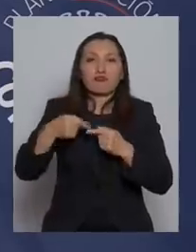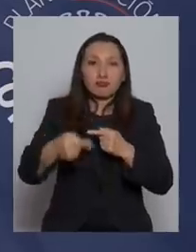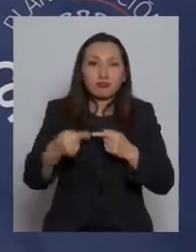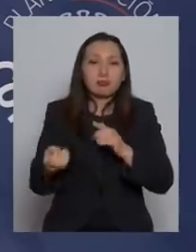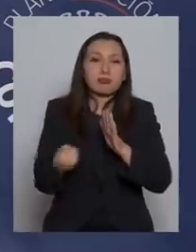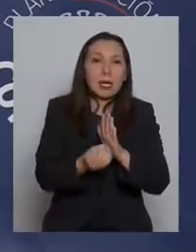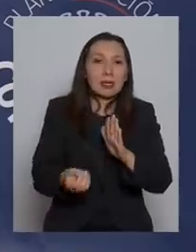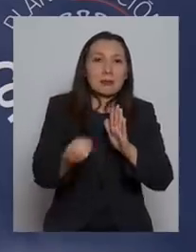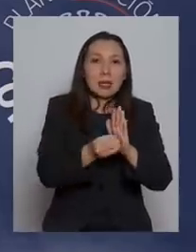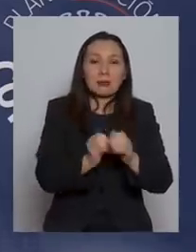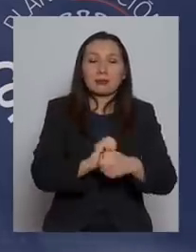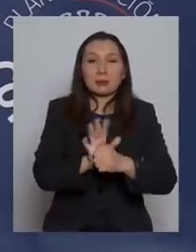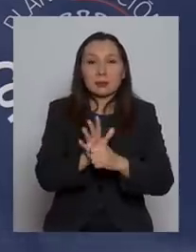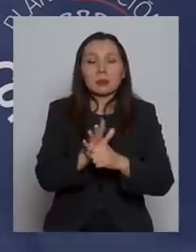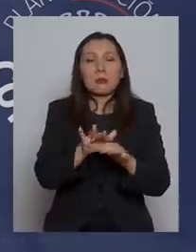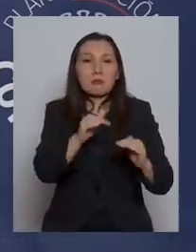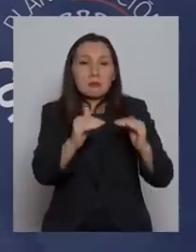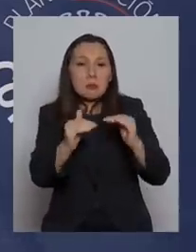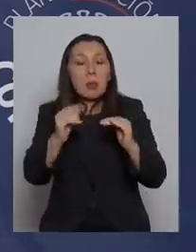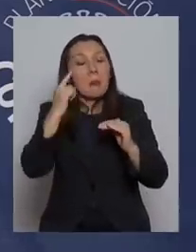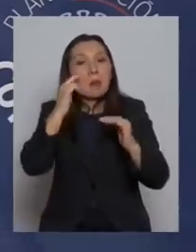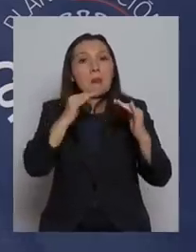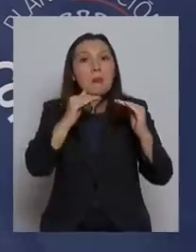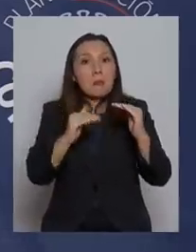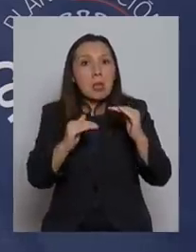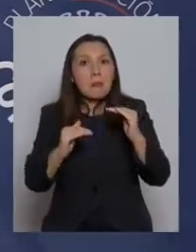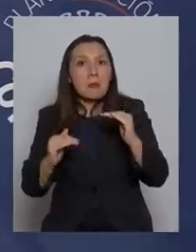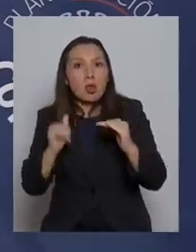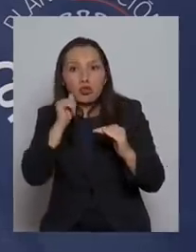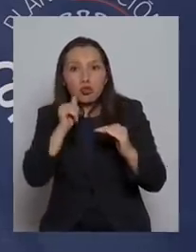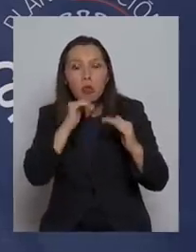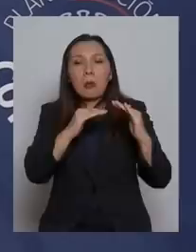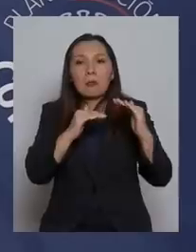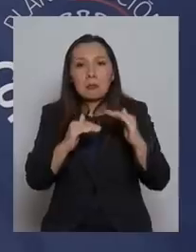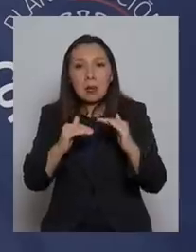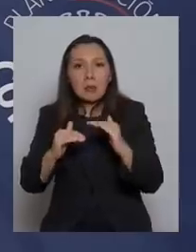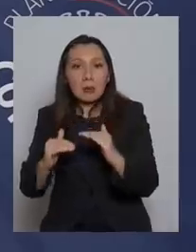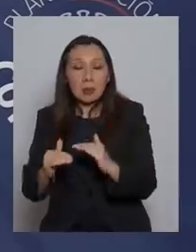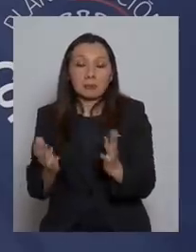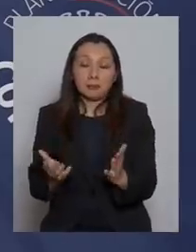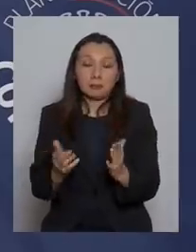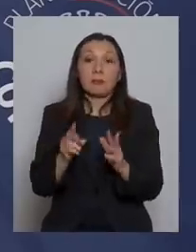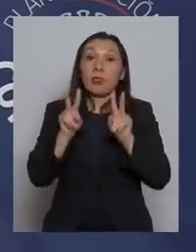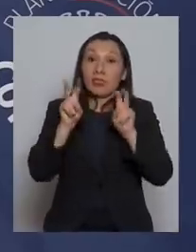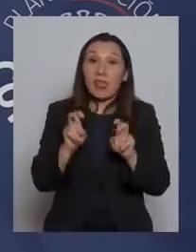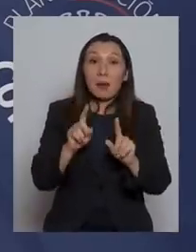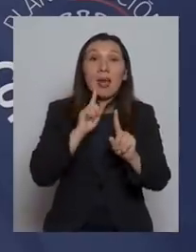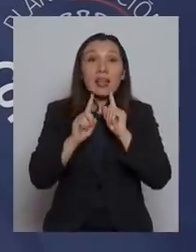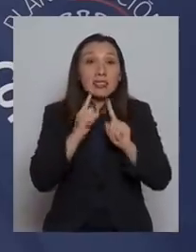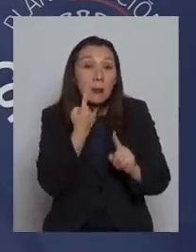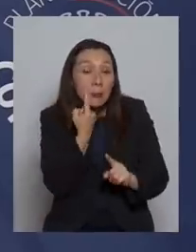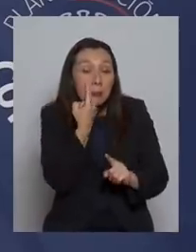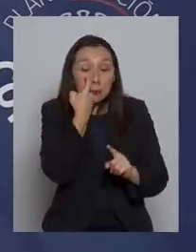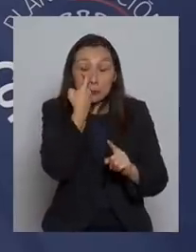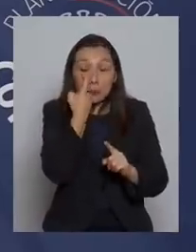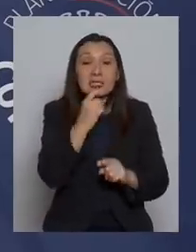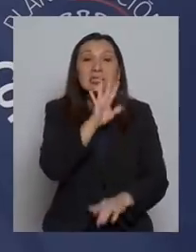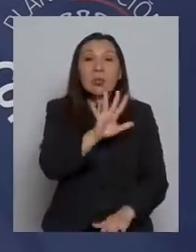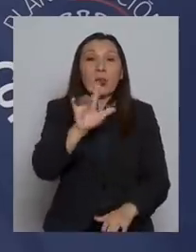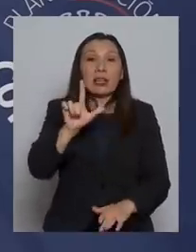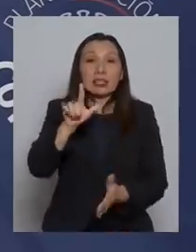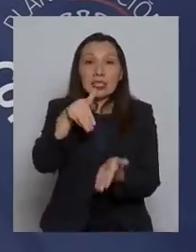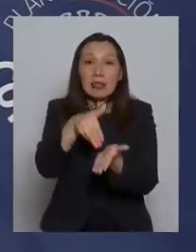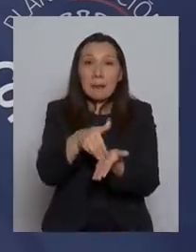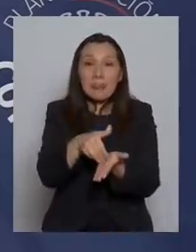con una tendencia más bien a la baja. En relación a los exámenes, llevamos